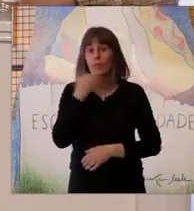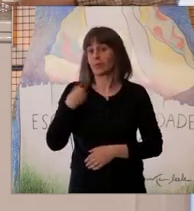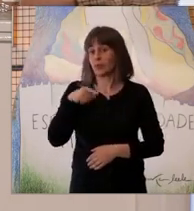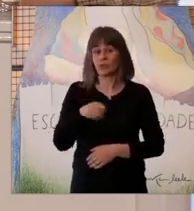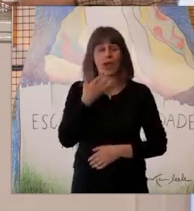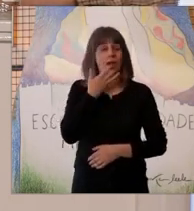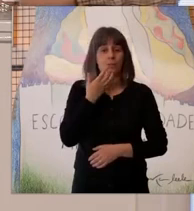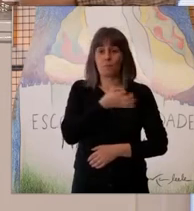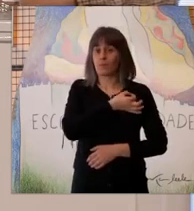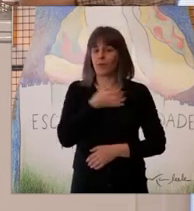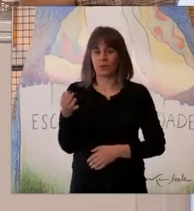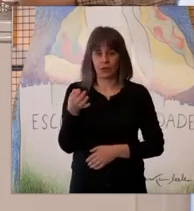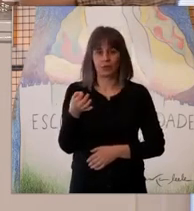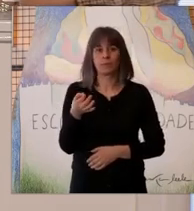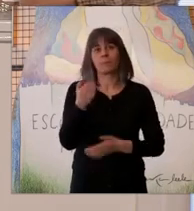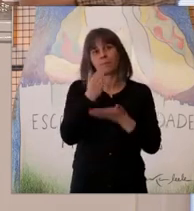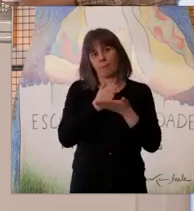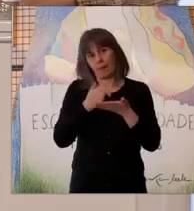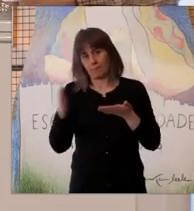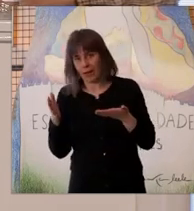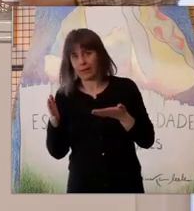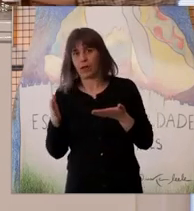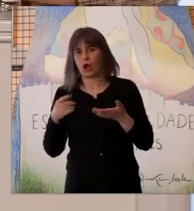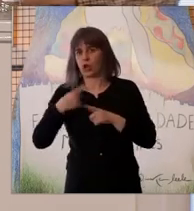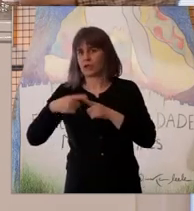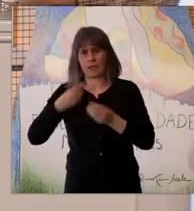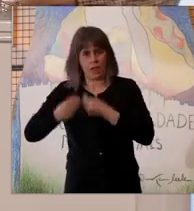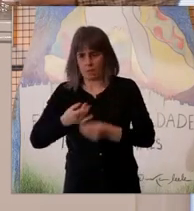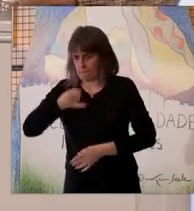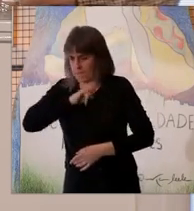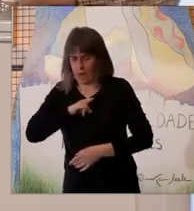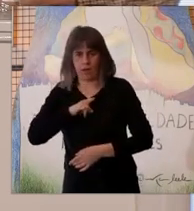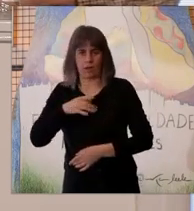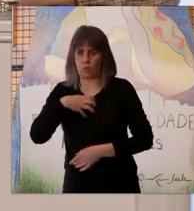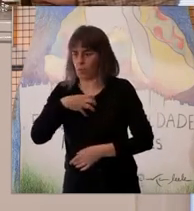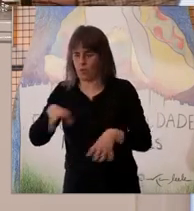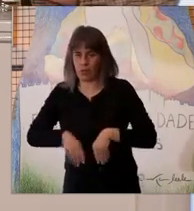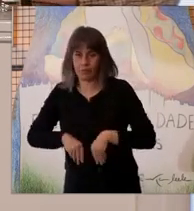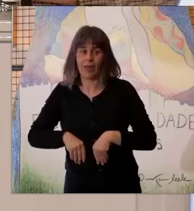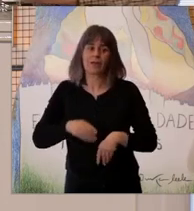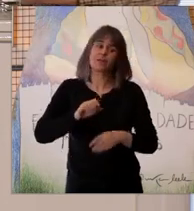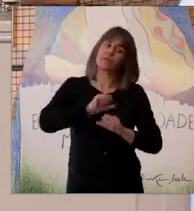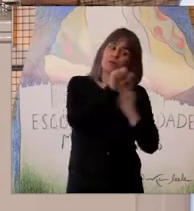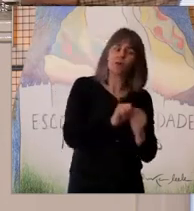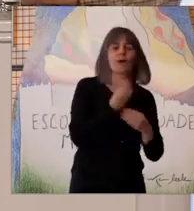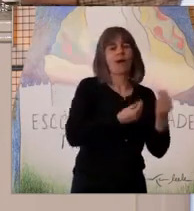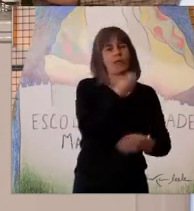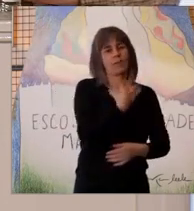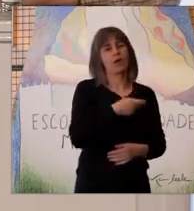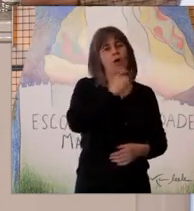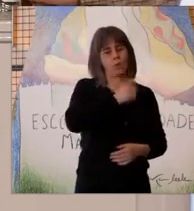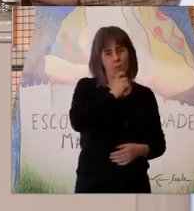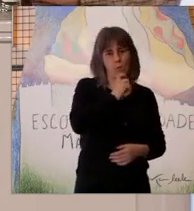perfecto por un lado de lo que tenía que ser inaceptable y por otro lado de cómo tenían que ser las cosas dando también